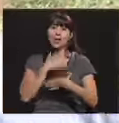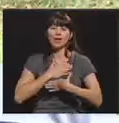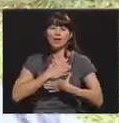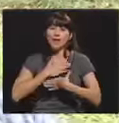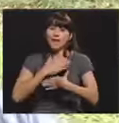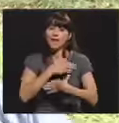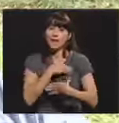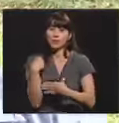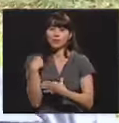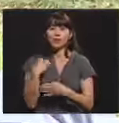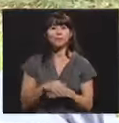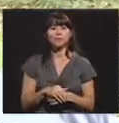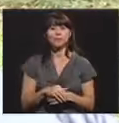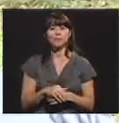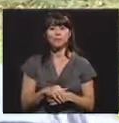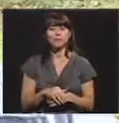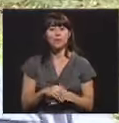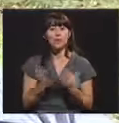Bueno, un hermano